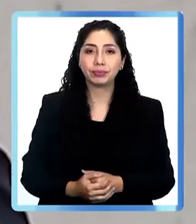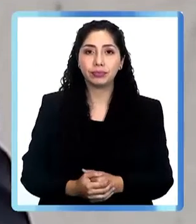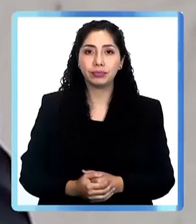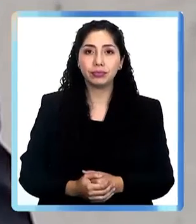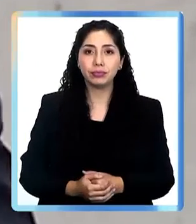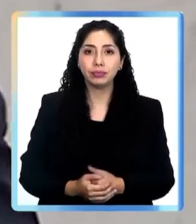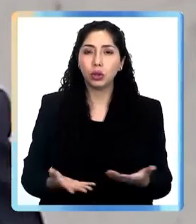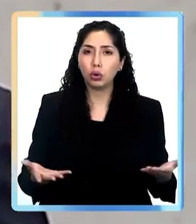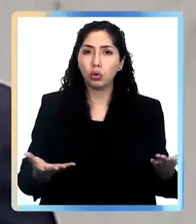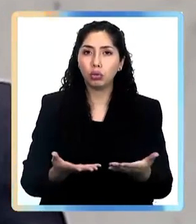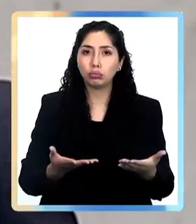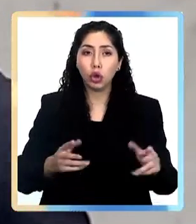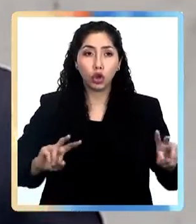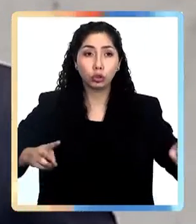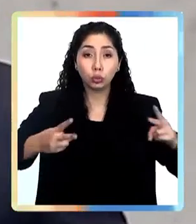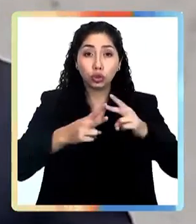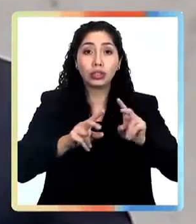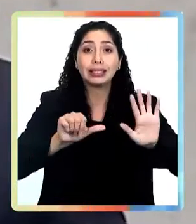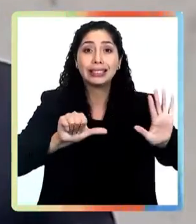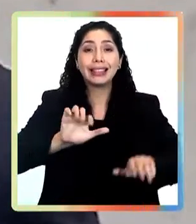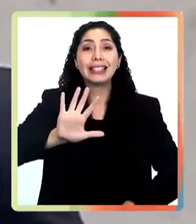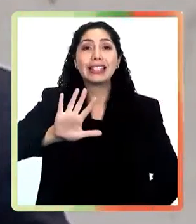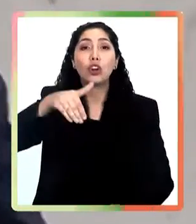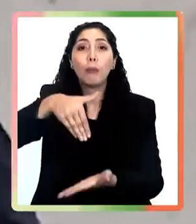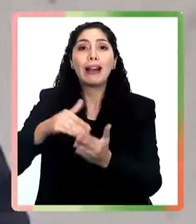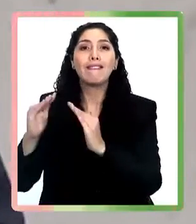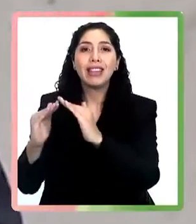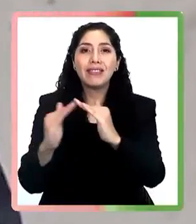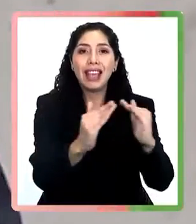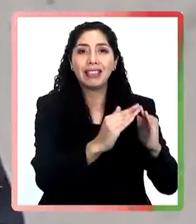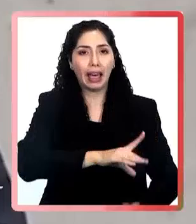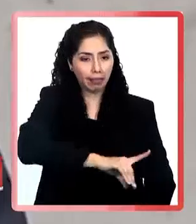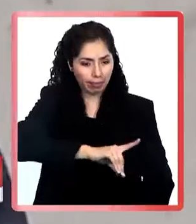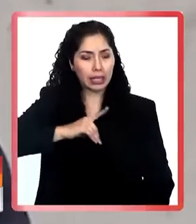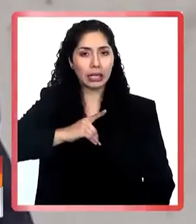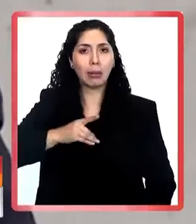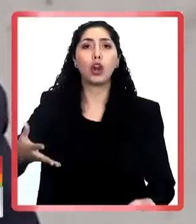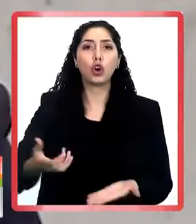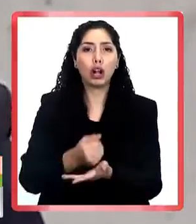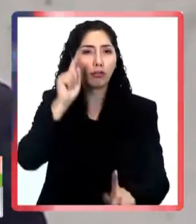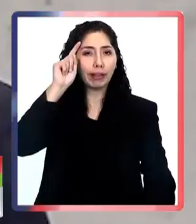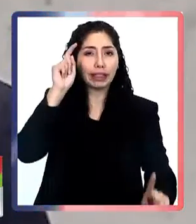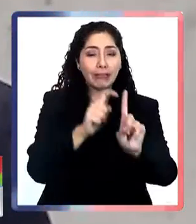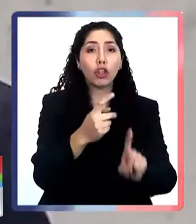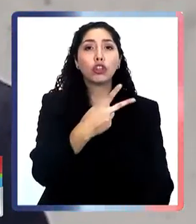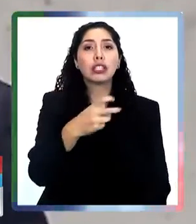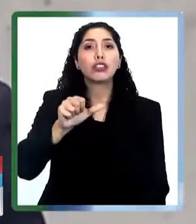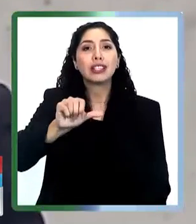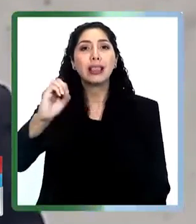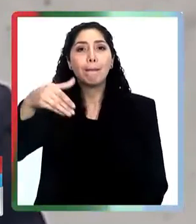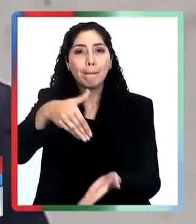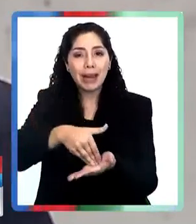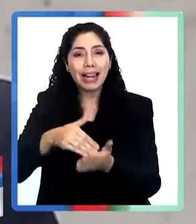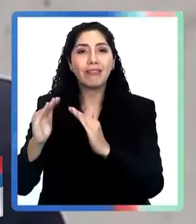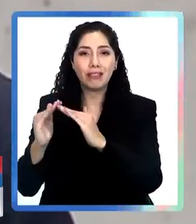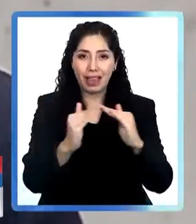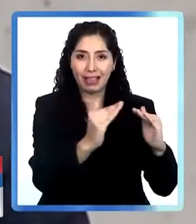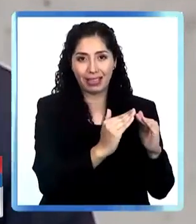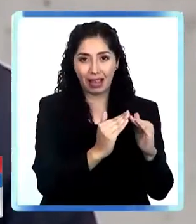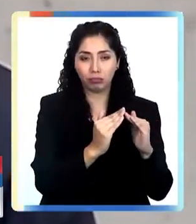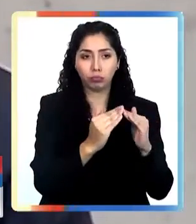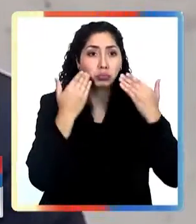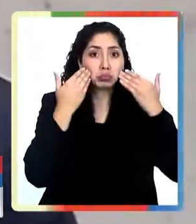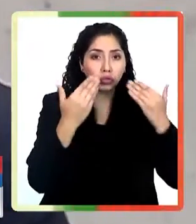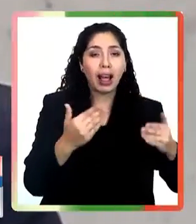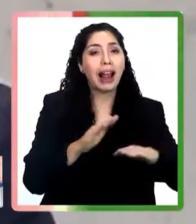con la construcción de ese 65 mil viviendas dignas para llegar a nuestra meta de 260 mil viviendas entregadas a